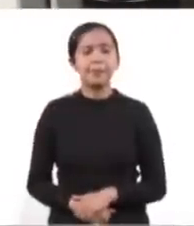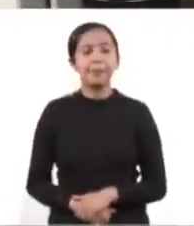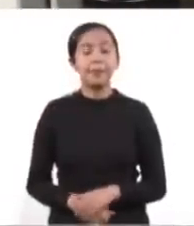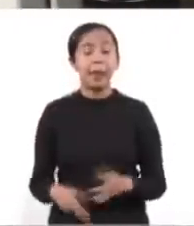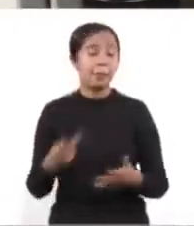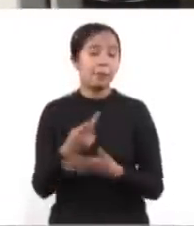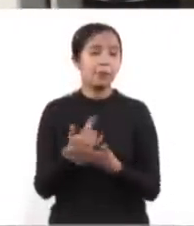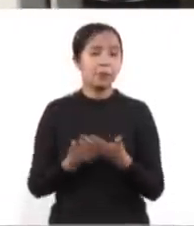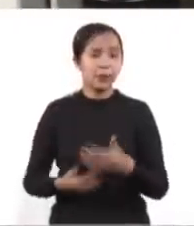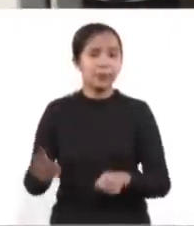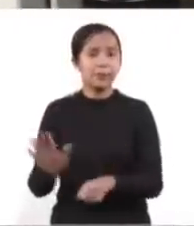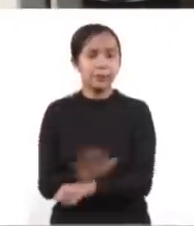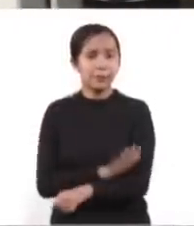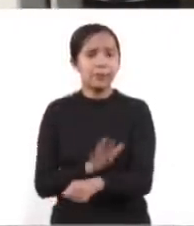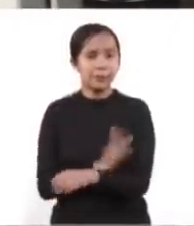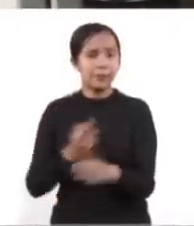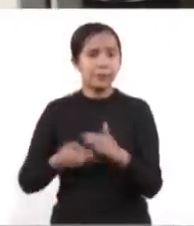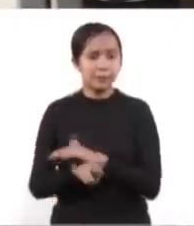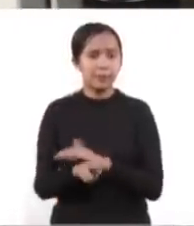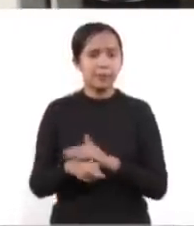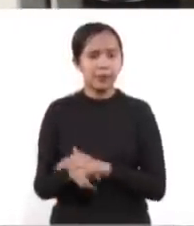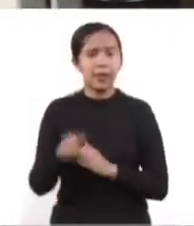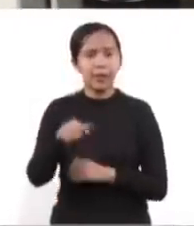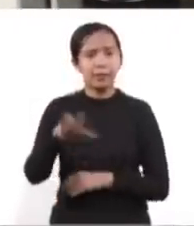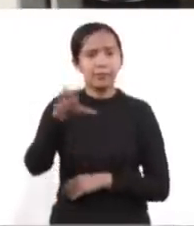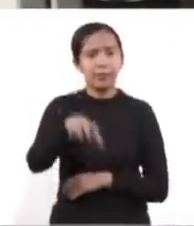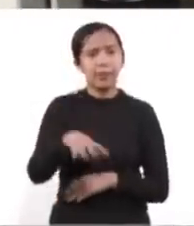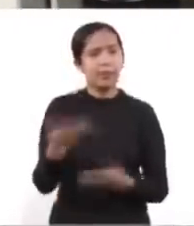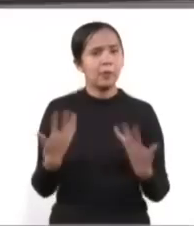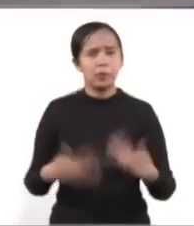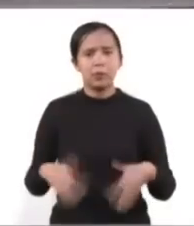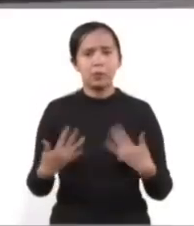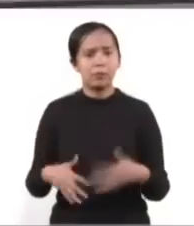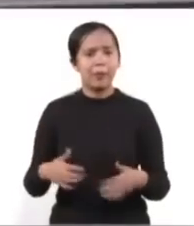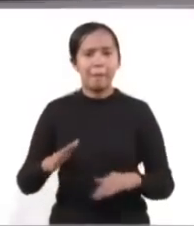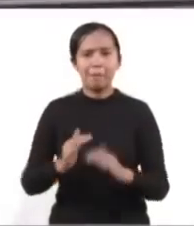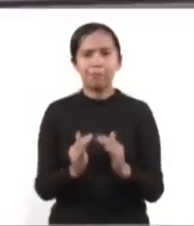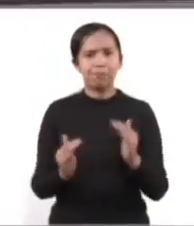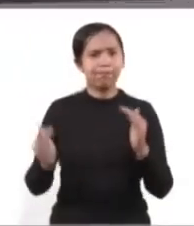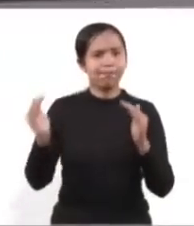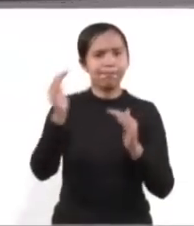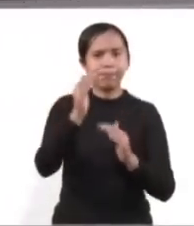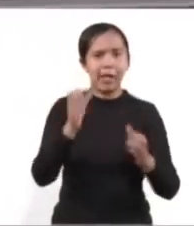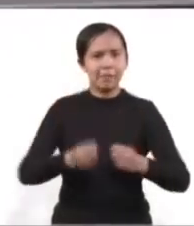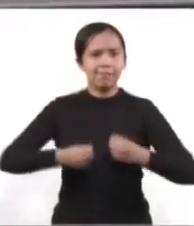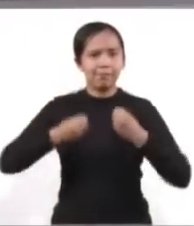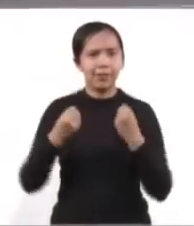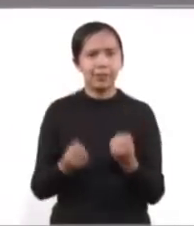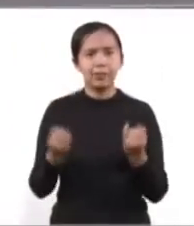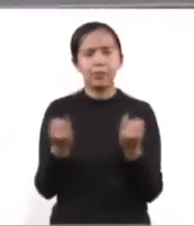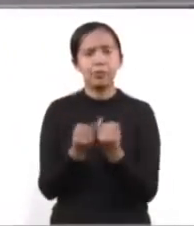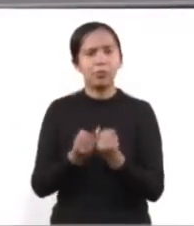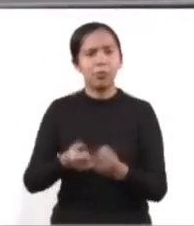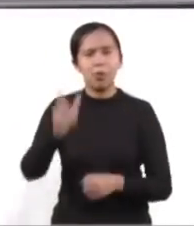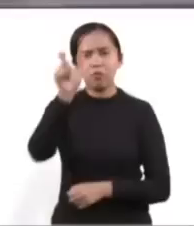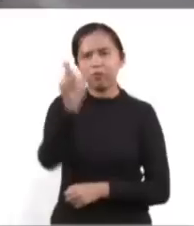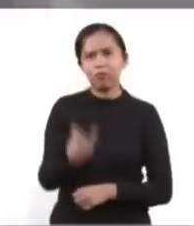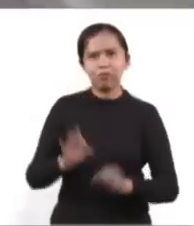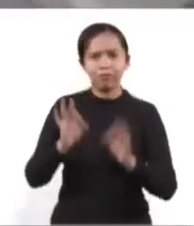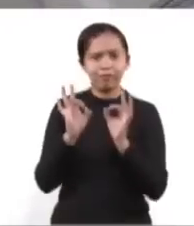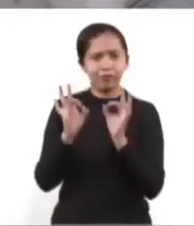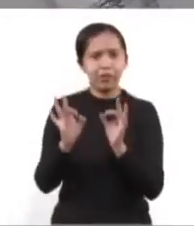El proyecto Metro Energía es una instalación estratégica con los más altos estándares de seguridad y mejoramiento de la calidad del